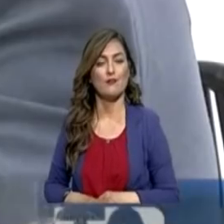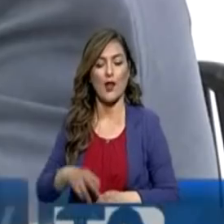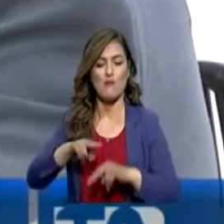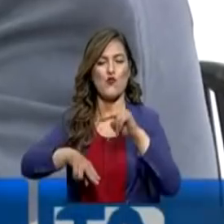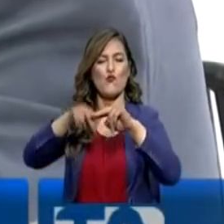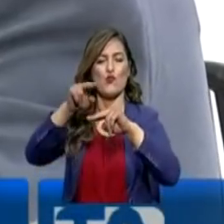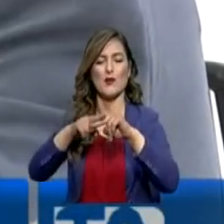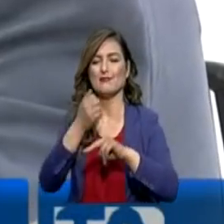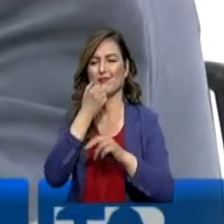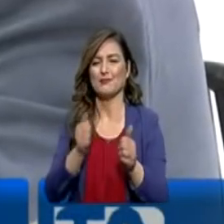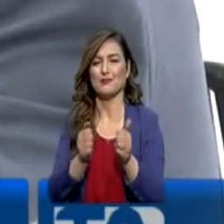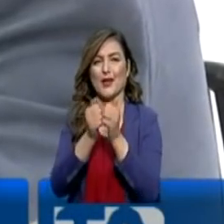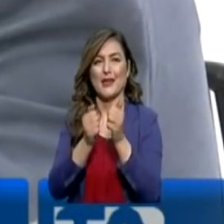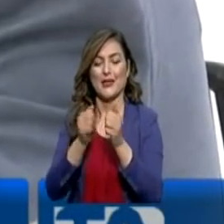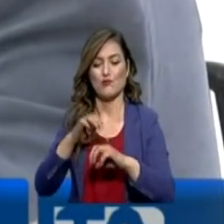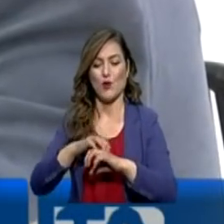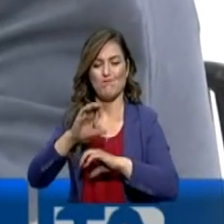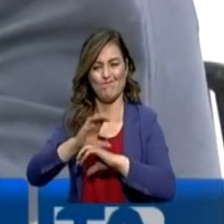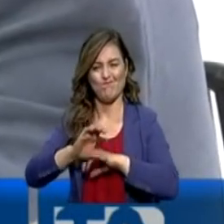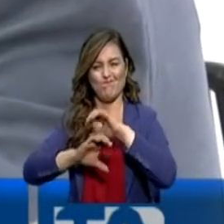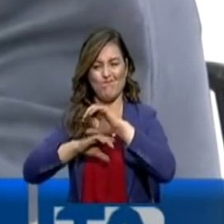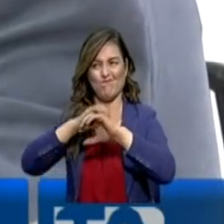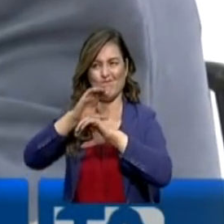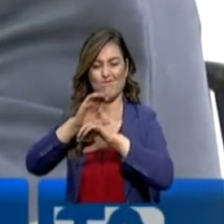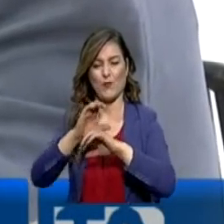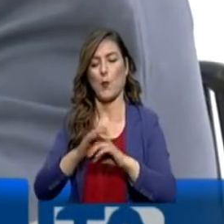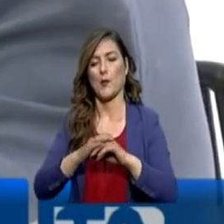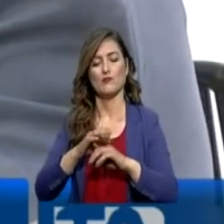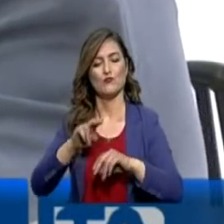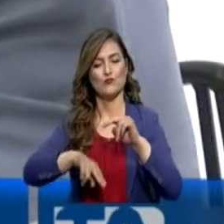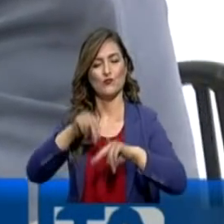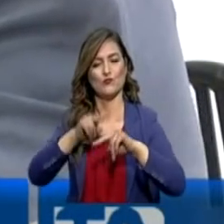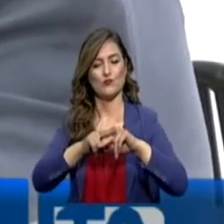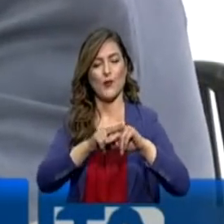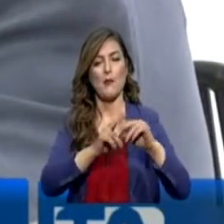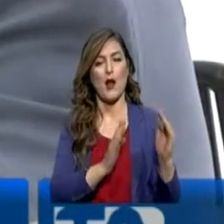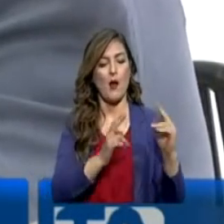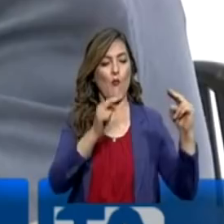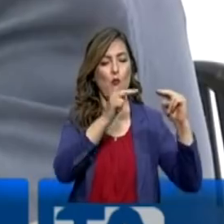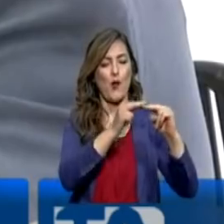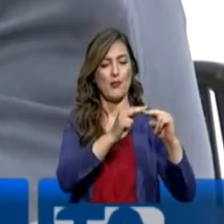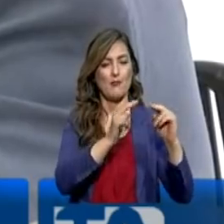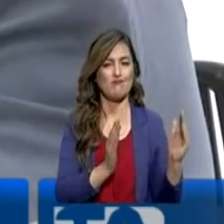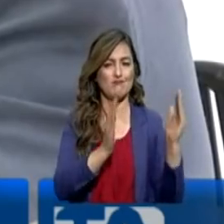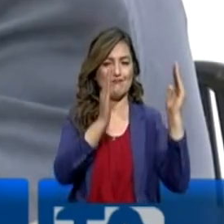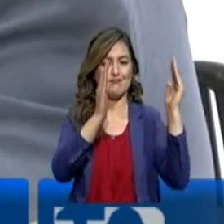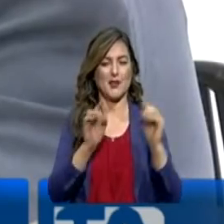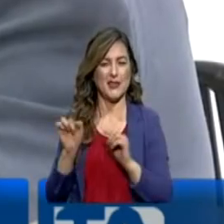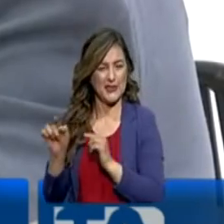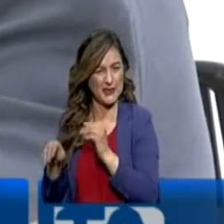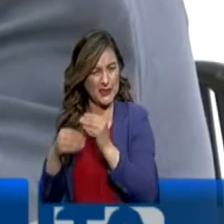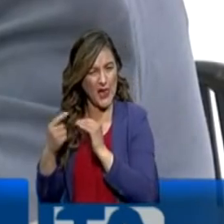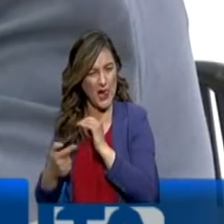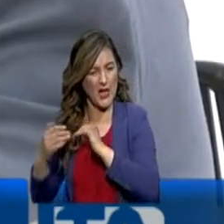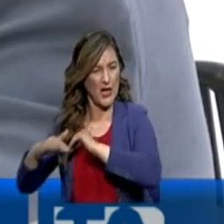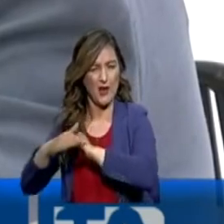estructural, es decir, para hacer vigas para puentes, vigas para edificios, no para hacer